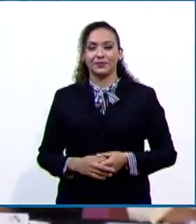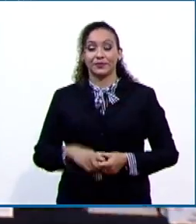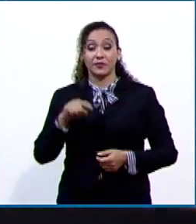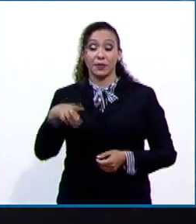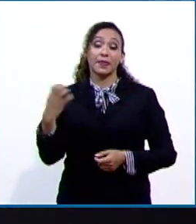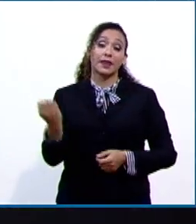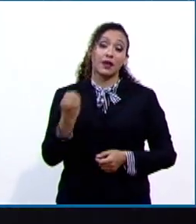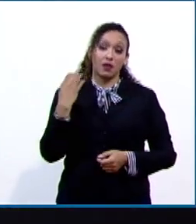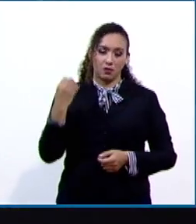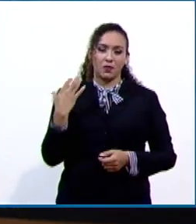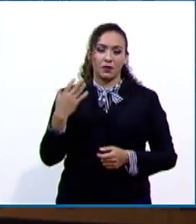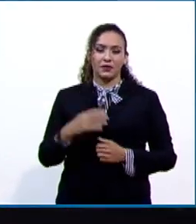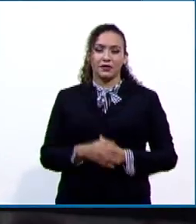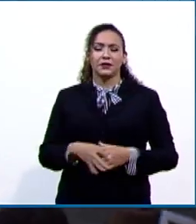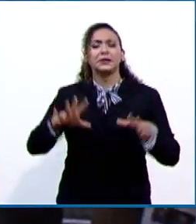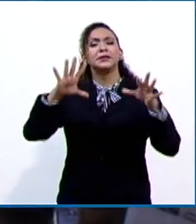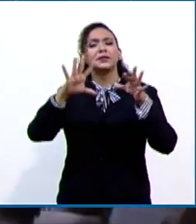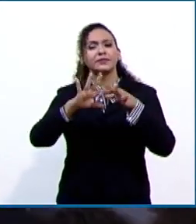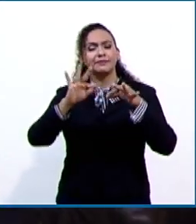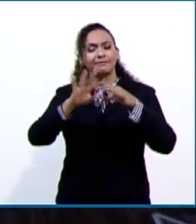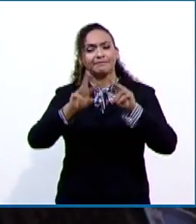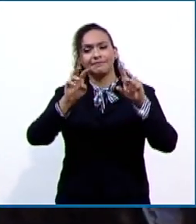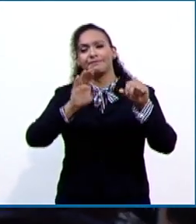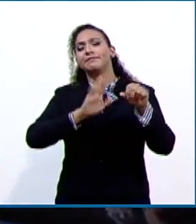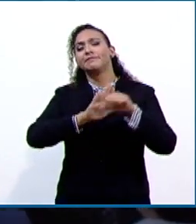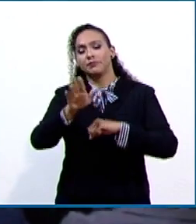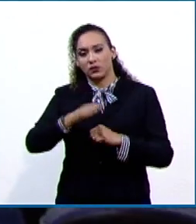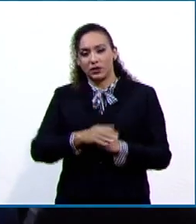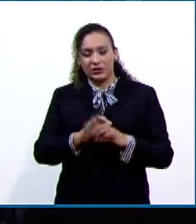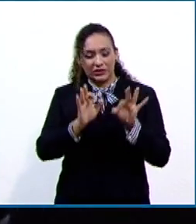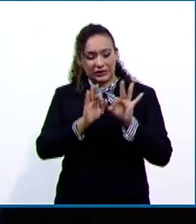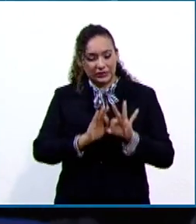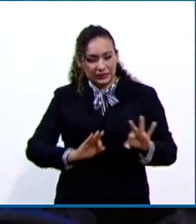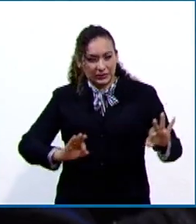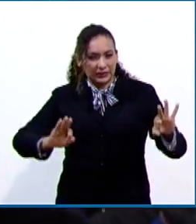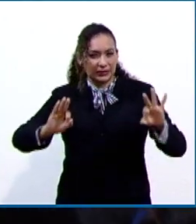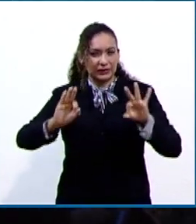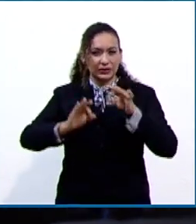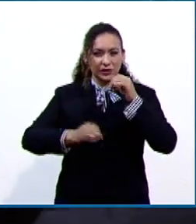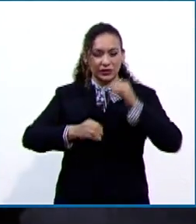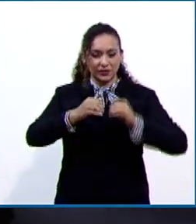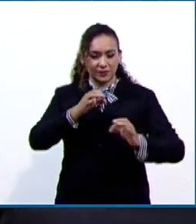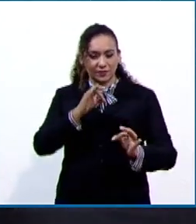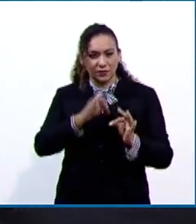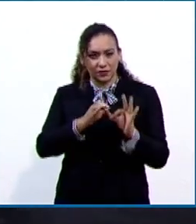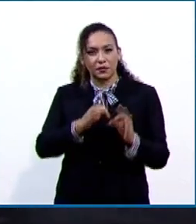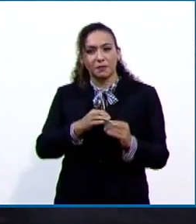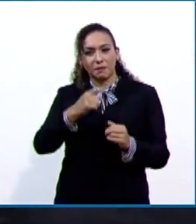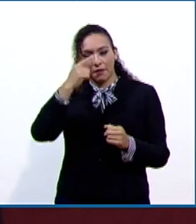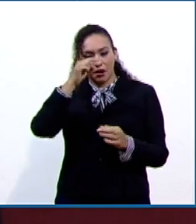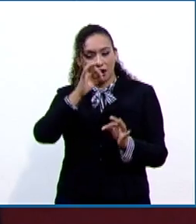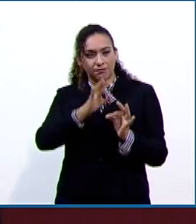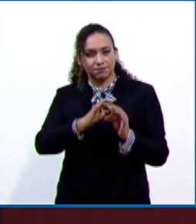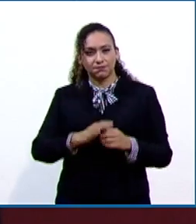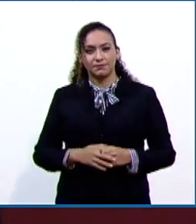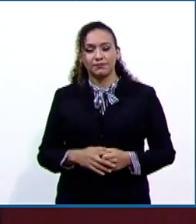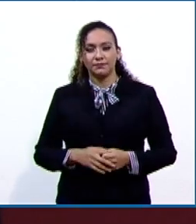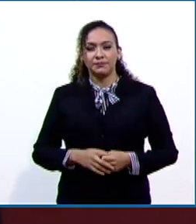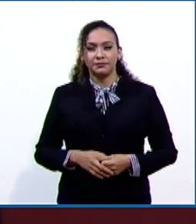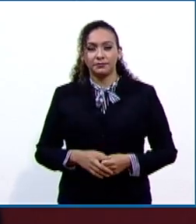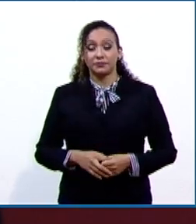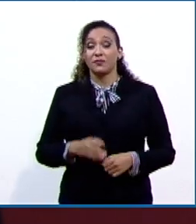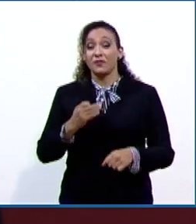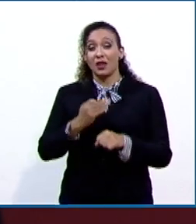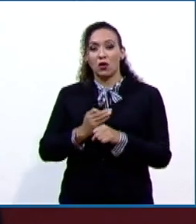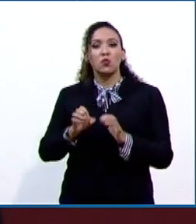Congreso Iberoamericano se destacó la importancia del constitucionalismo para la democracia del siglo XXI. Enfrentamos